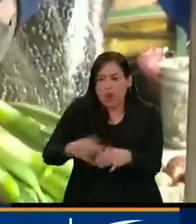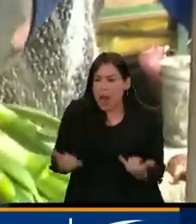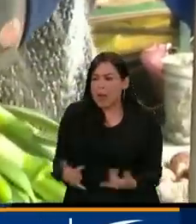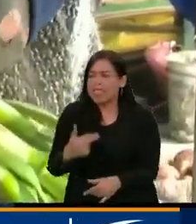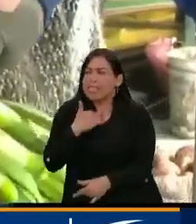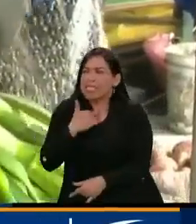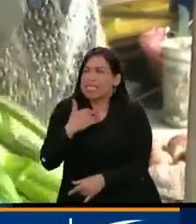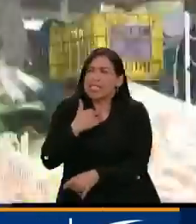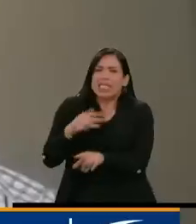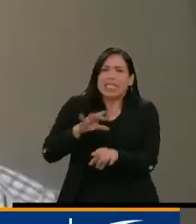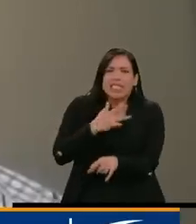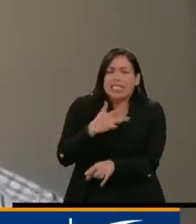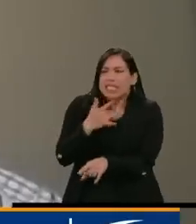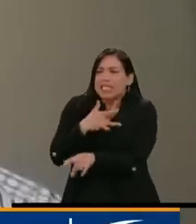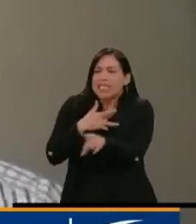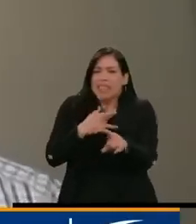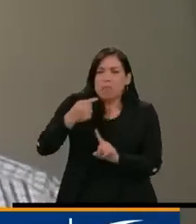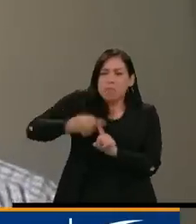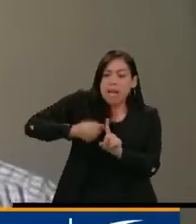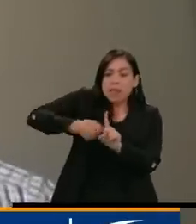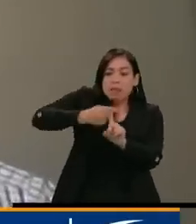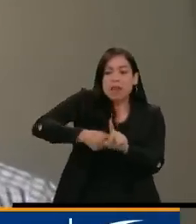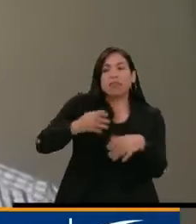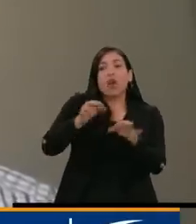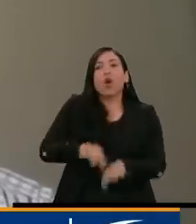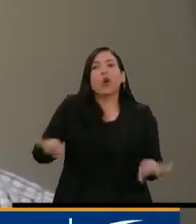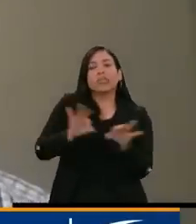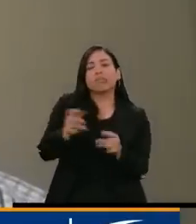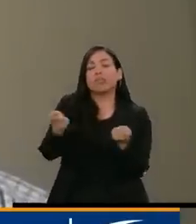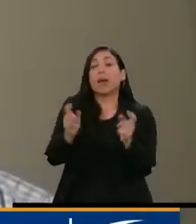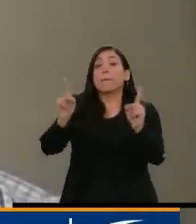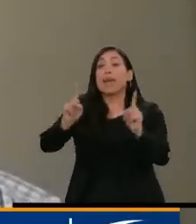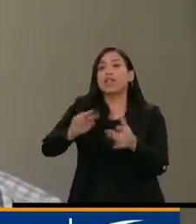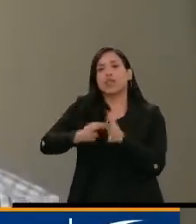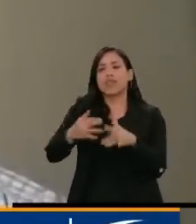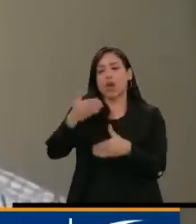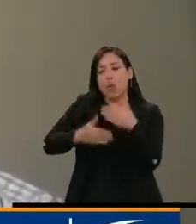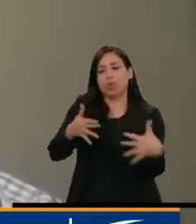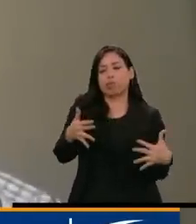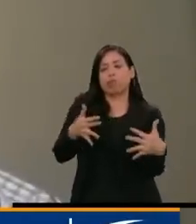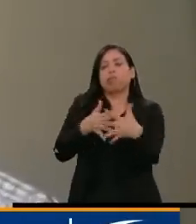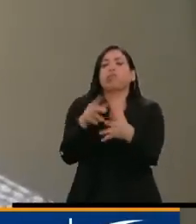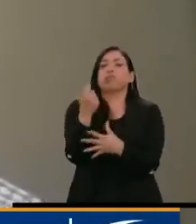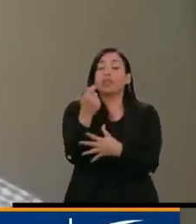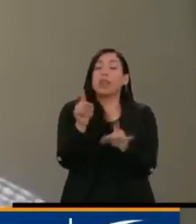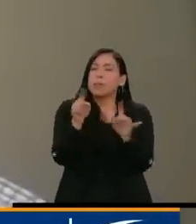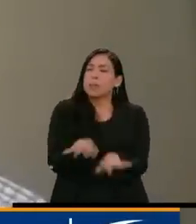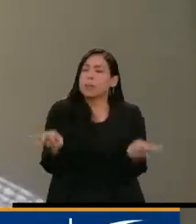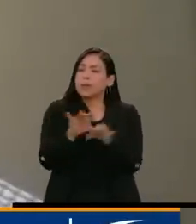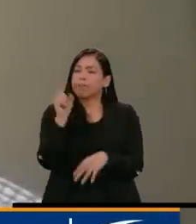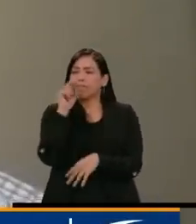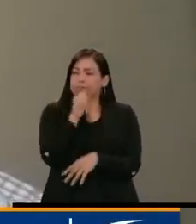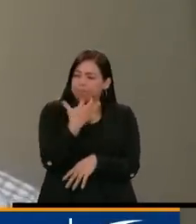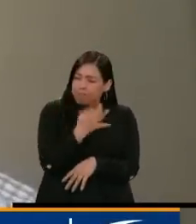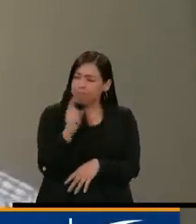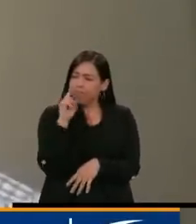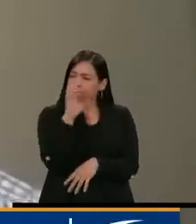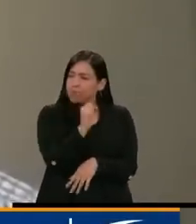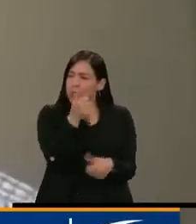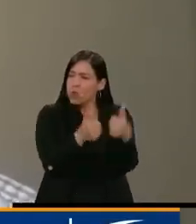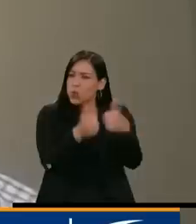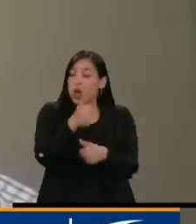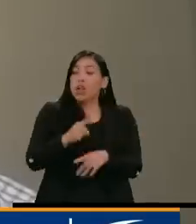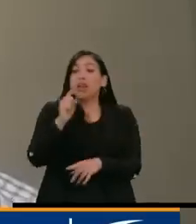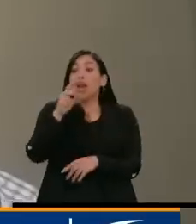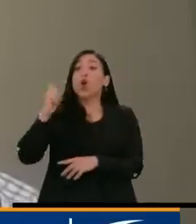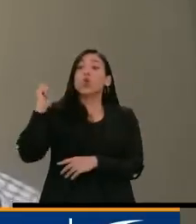hogares se vea que caiga durante unos meses, pero lo que estamos viendo es un ajuste en el gasto de los hogares. Lo que es llamativo, Alejandra, es que ya la